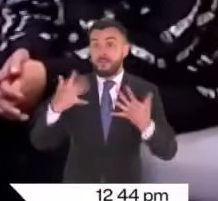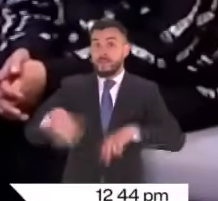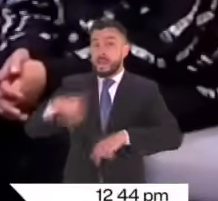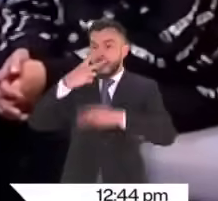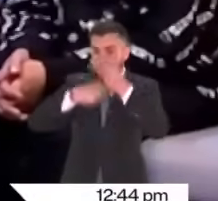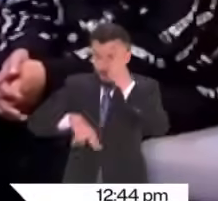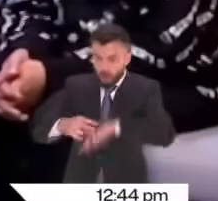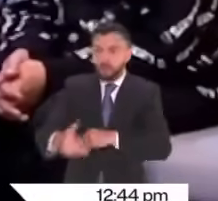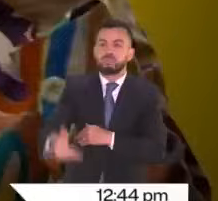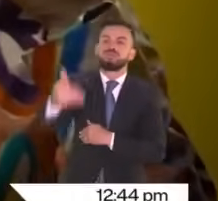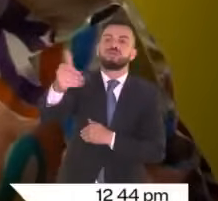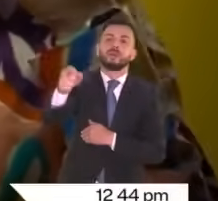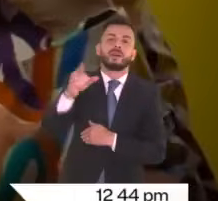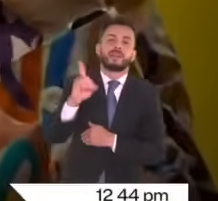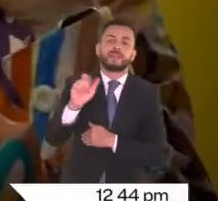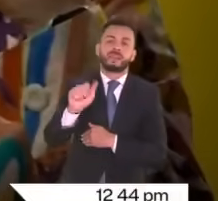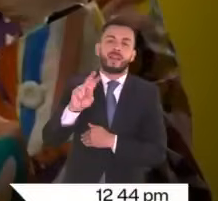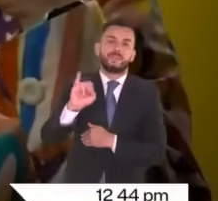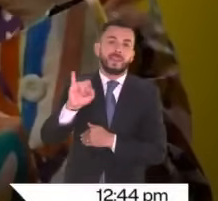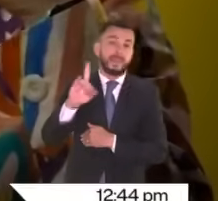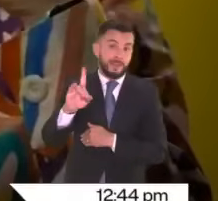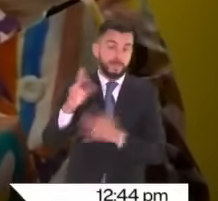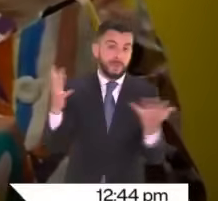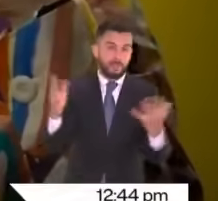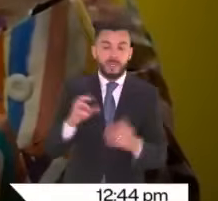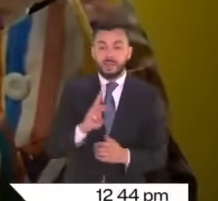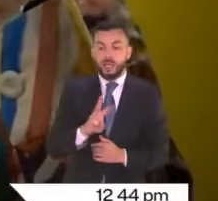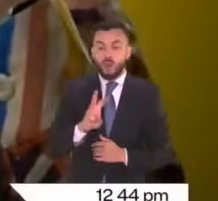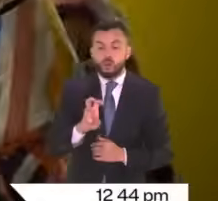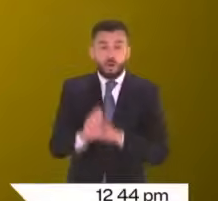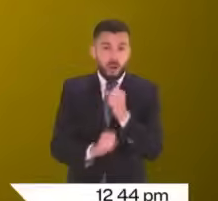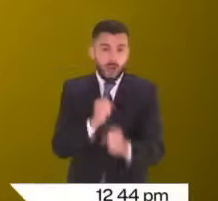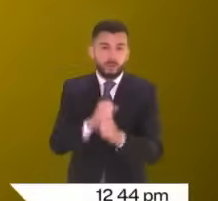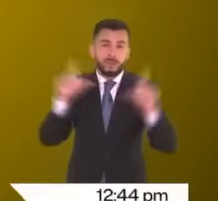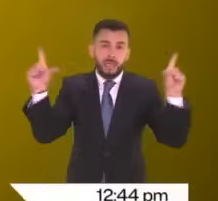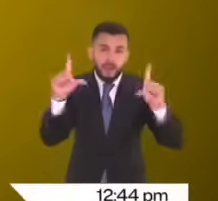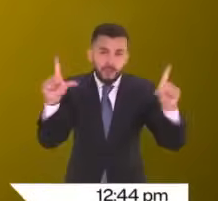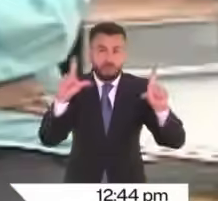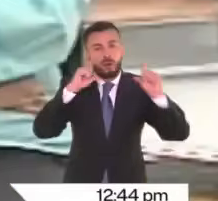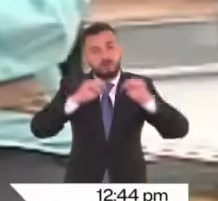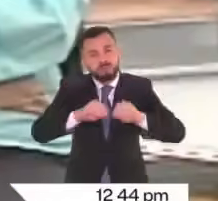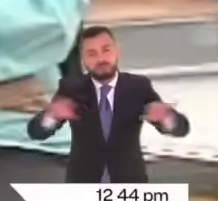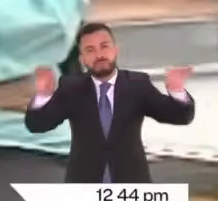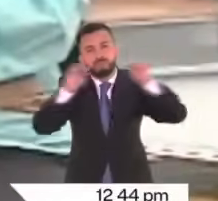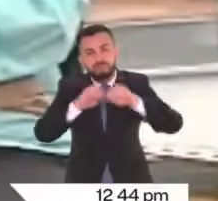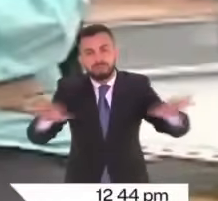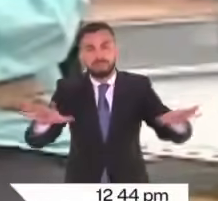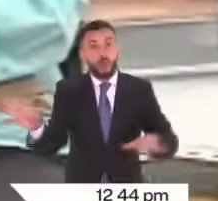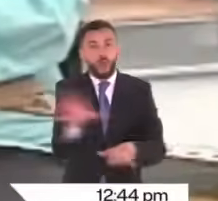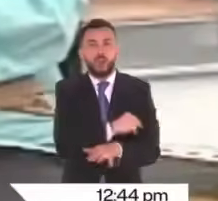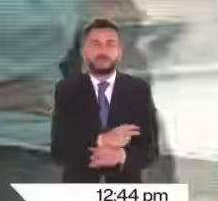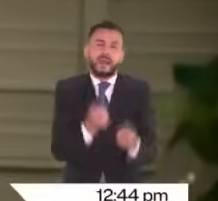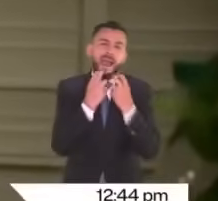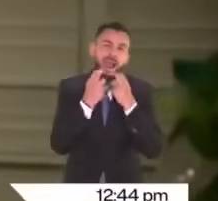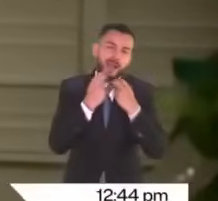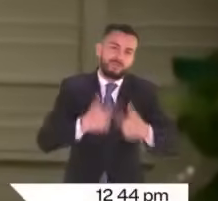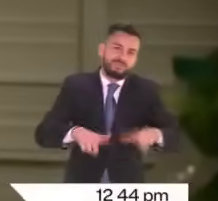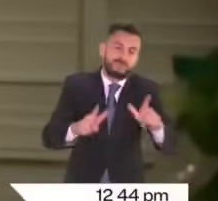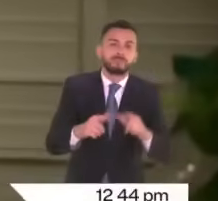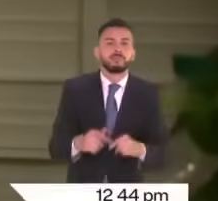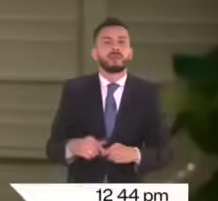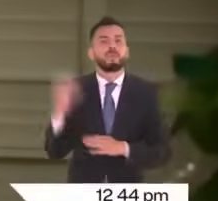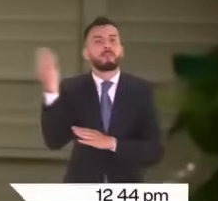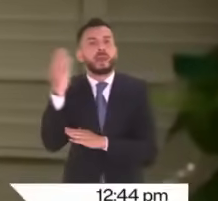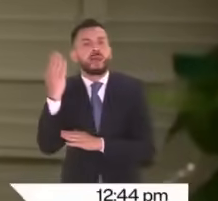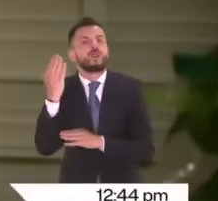Polanía. 38 años presente en los hogares, regalando millones de sonrisas en recordadas películas como Se